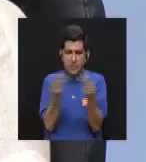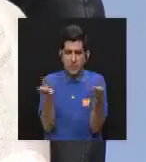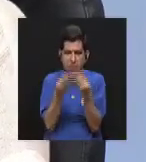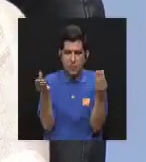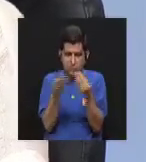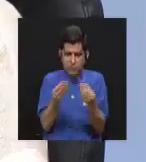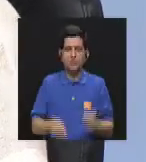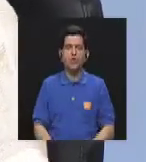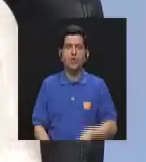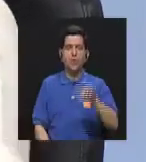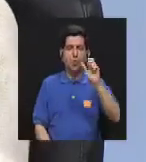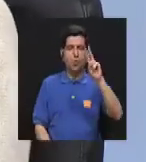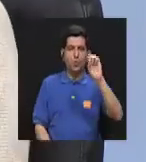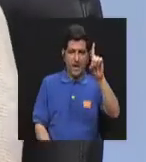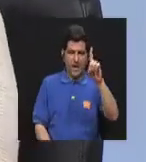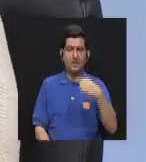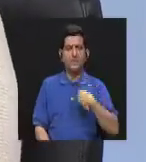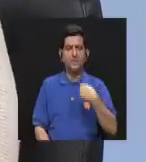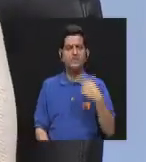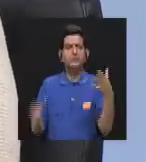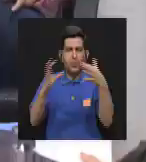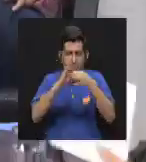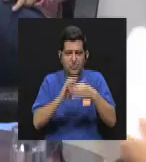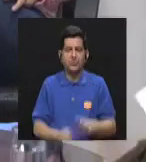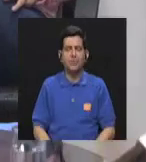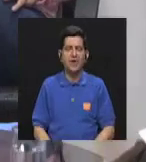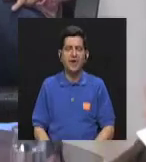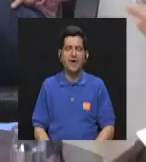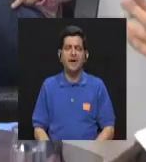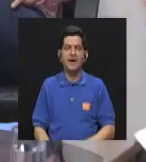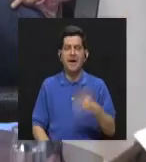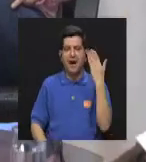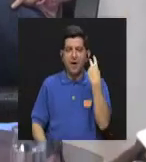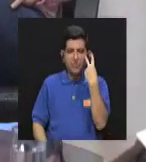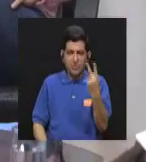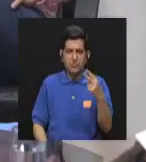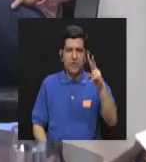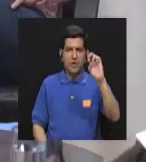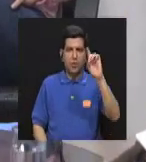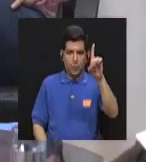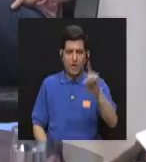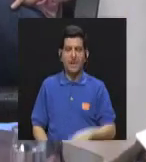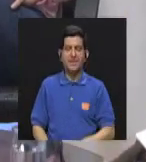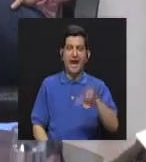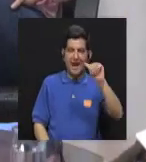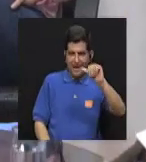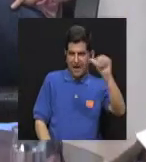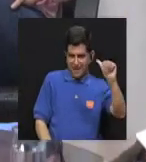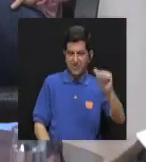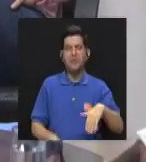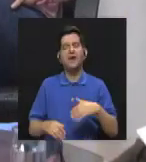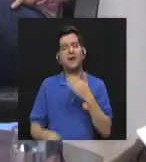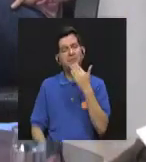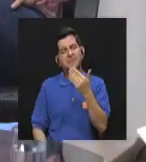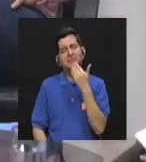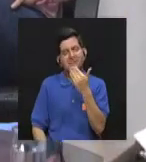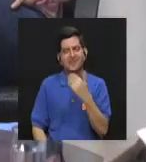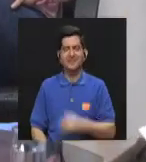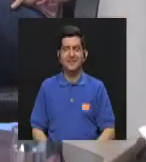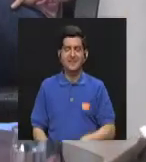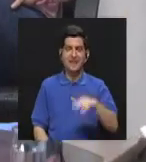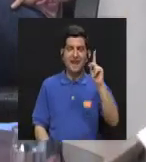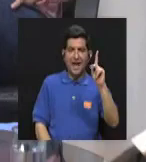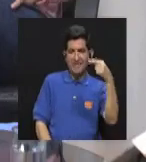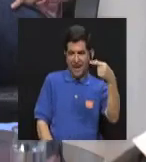Producción de Material Audiovisual. Yo siempre lo resumo en audiovisuales de la UNED. Alejandro Astorga, bienvenido. Muchas gracias por traernos acá. Gracias,